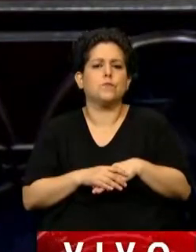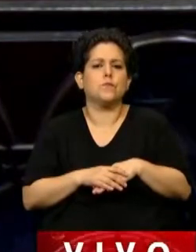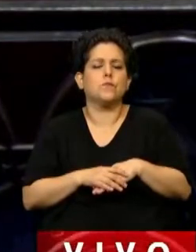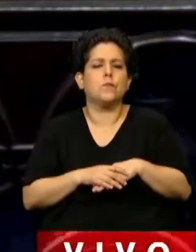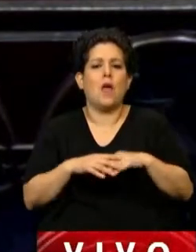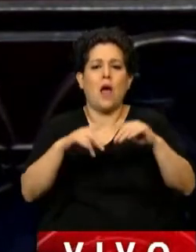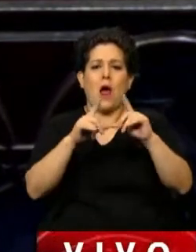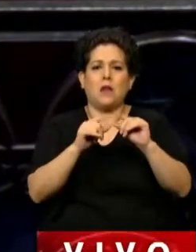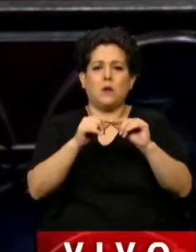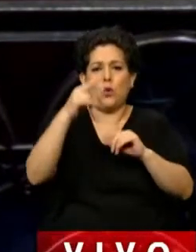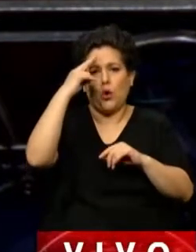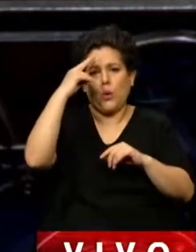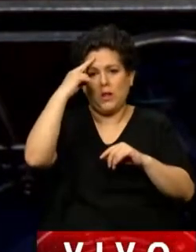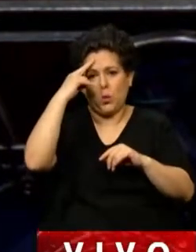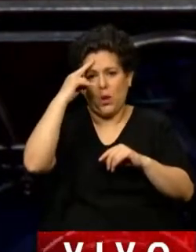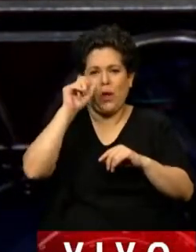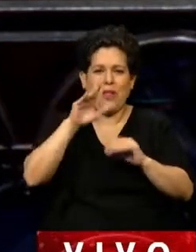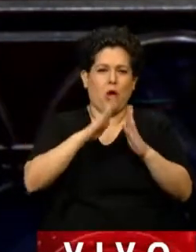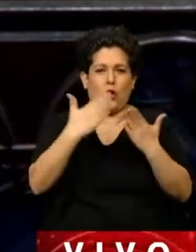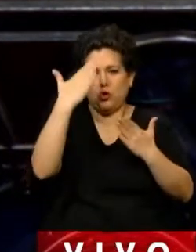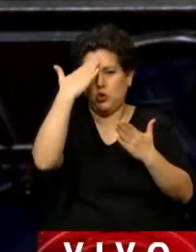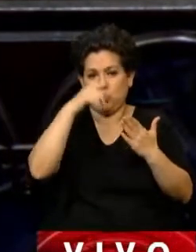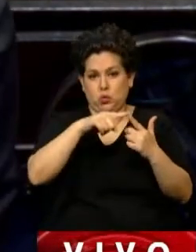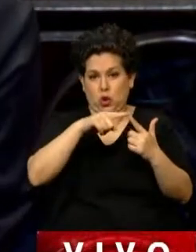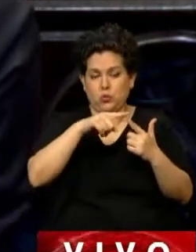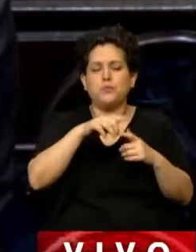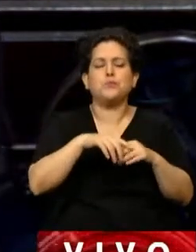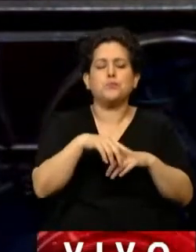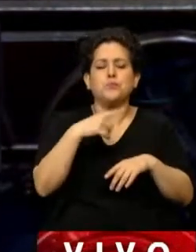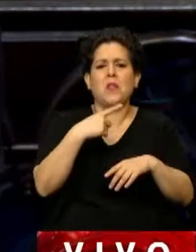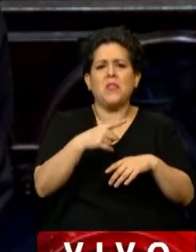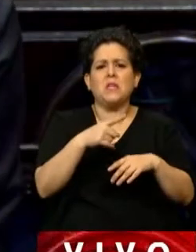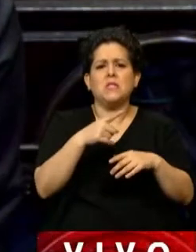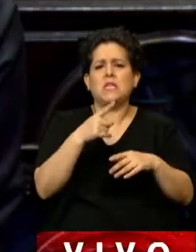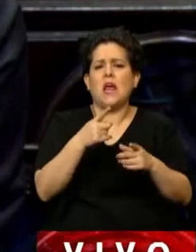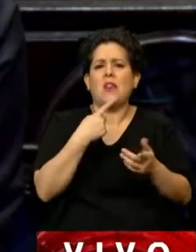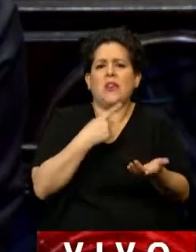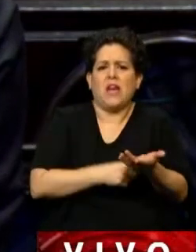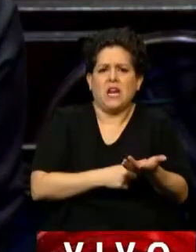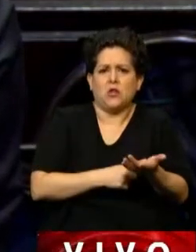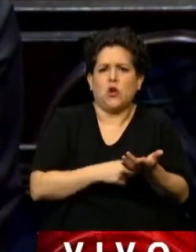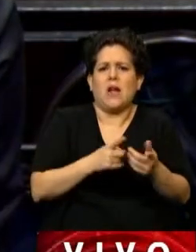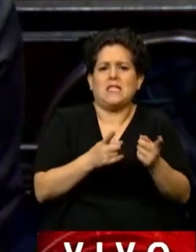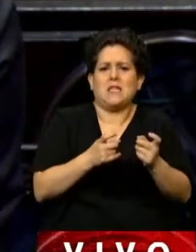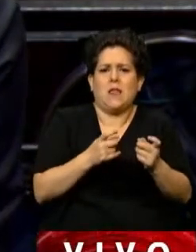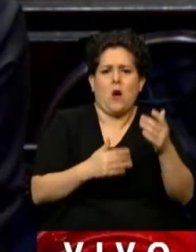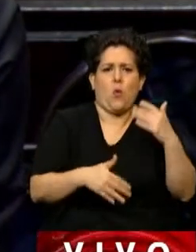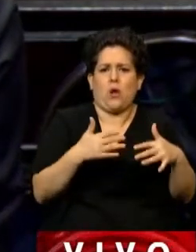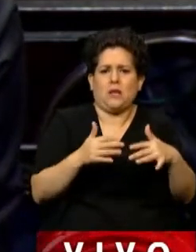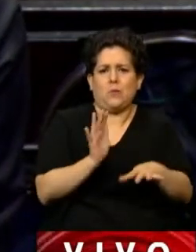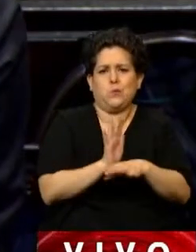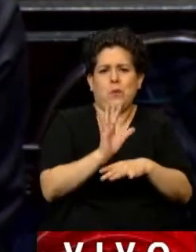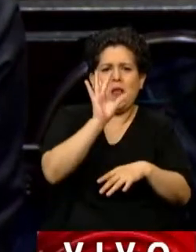el artículo 99, inciso 3 de la Constitución, cuando plantea los decretos de necesidad de urgencia, marca